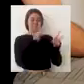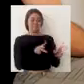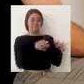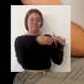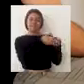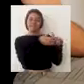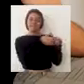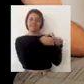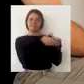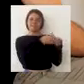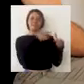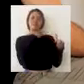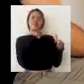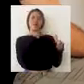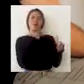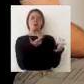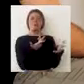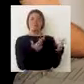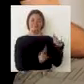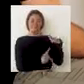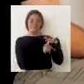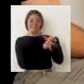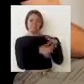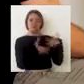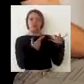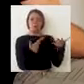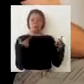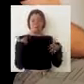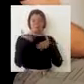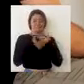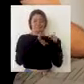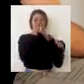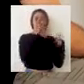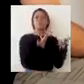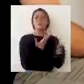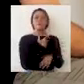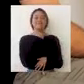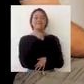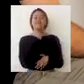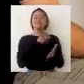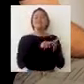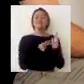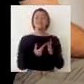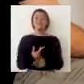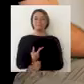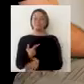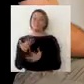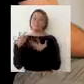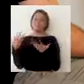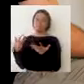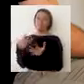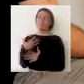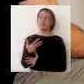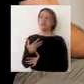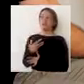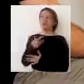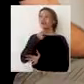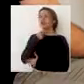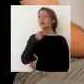esa vaina del cómic, por qué surge el club del cómic, por qué surge el cómic. Carlos, pues